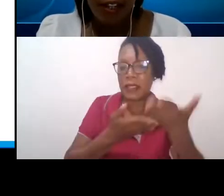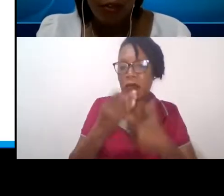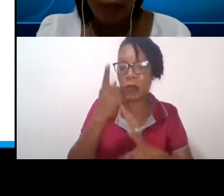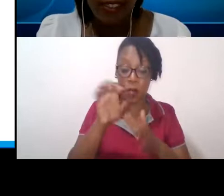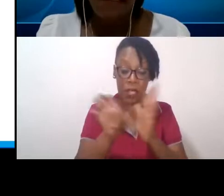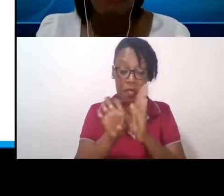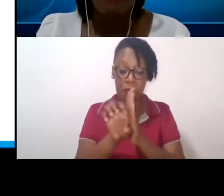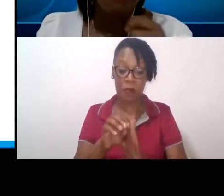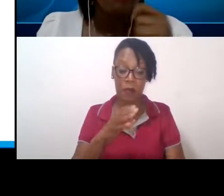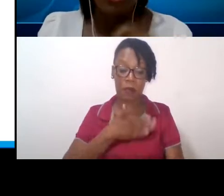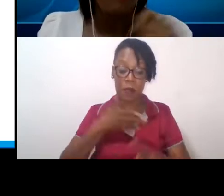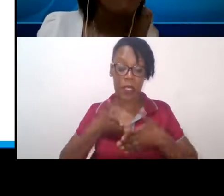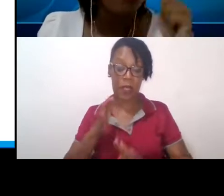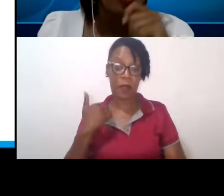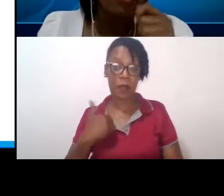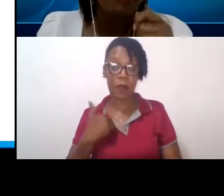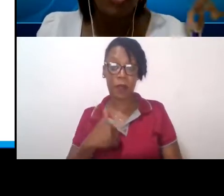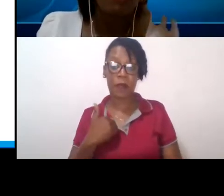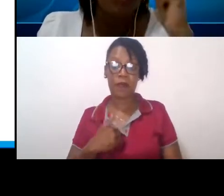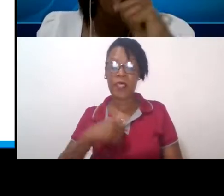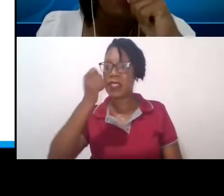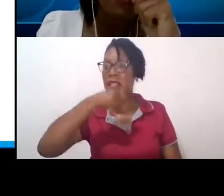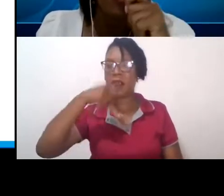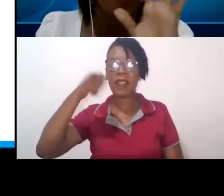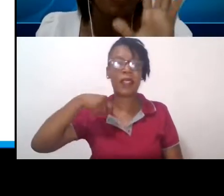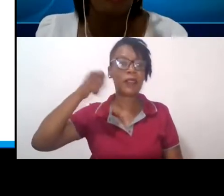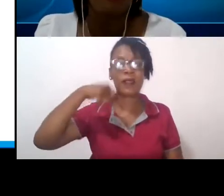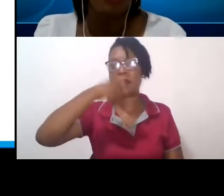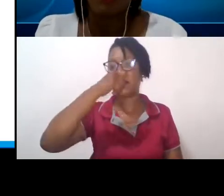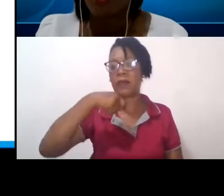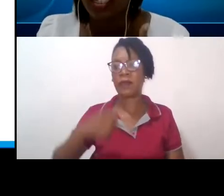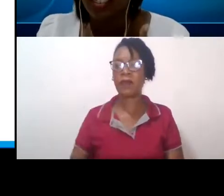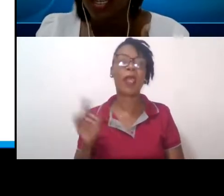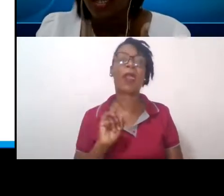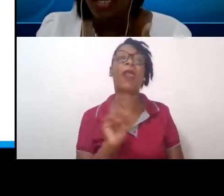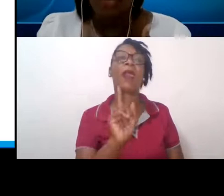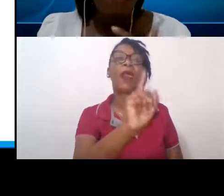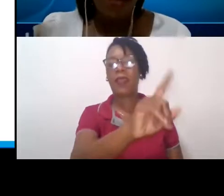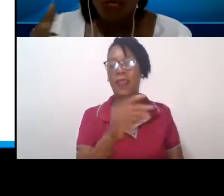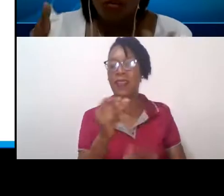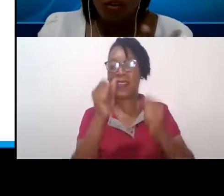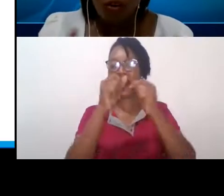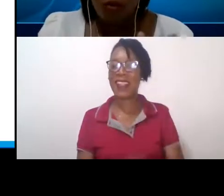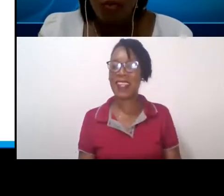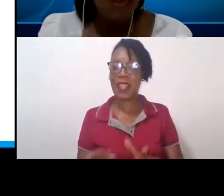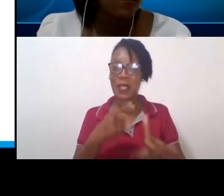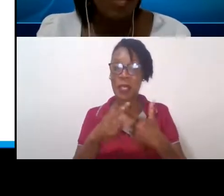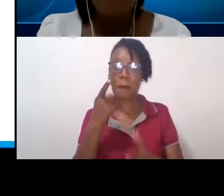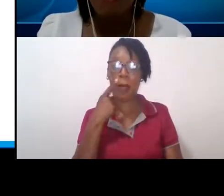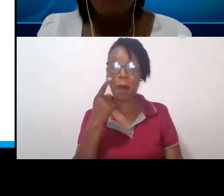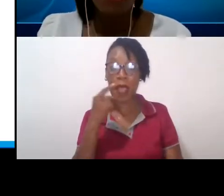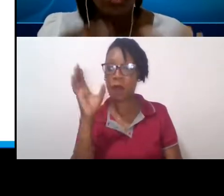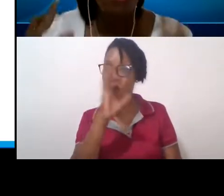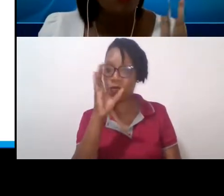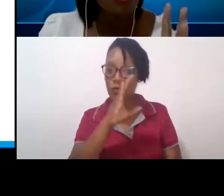que nos pasaba? Se lavaba los dientes y nada más lavaba los dientes y salía corriendo. Entonces, el papá buscó un